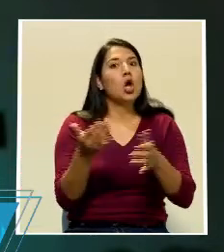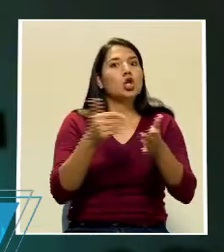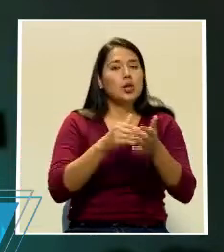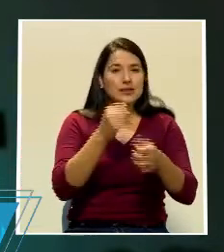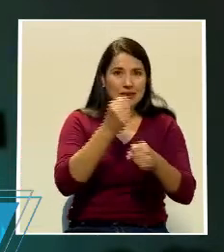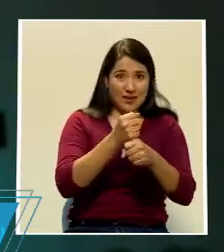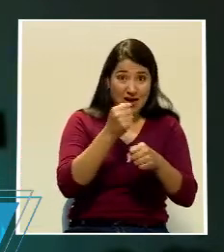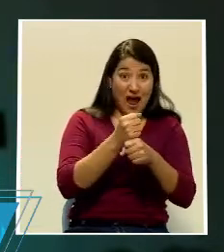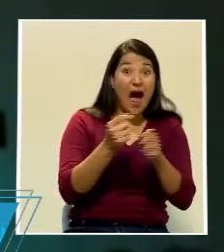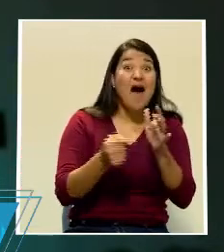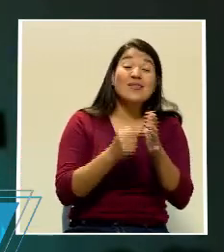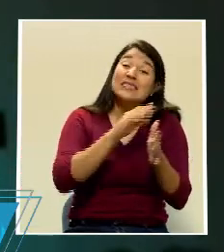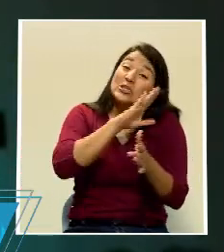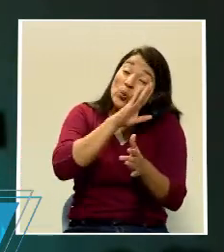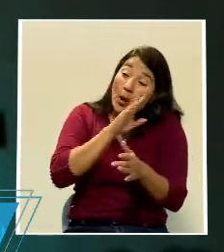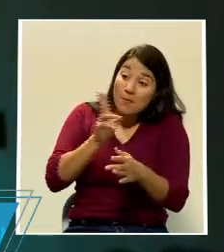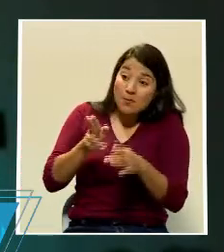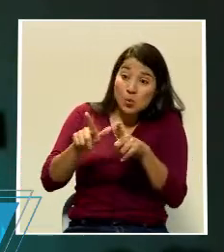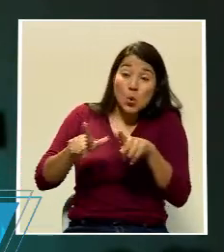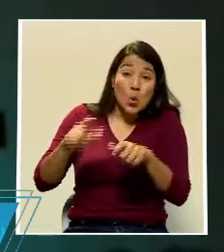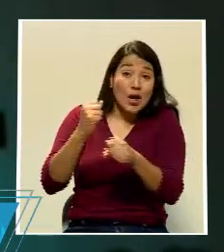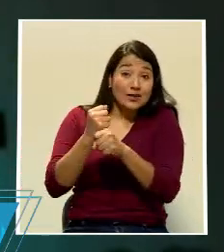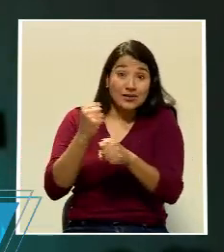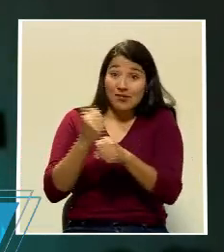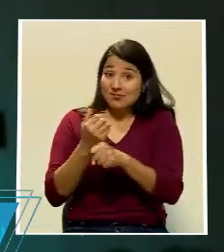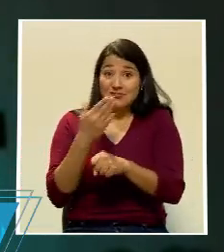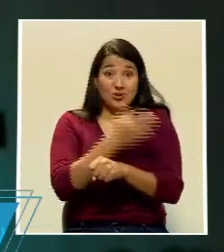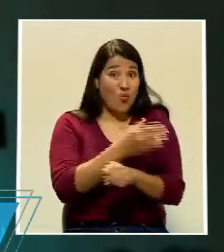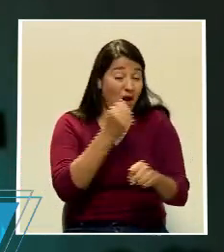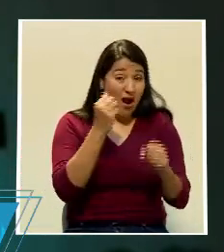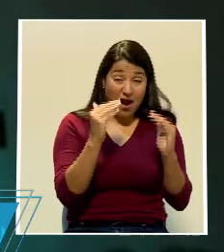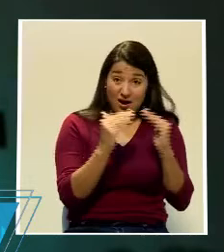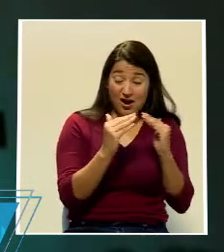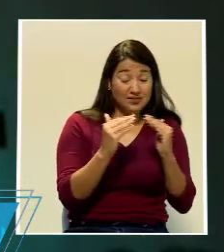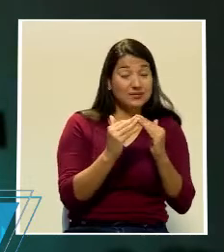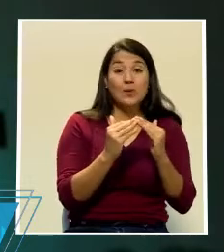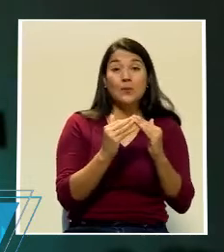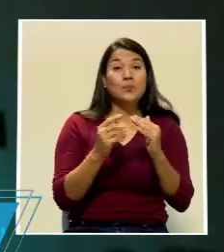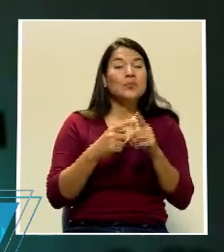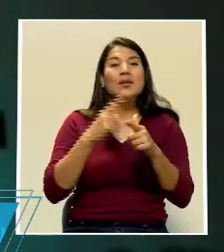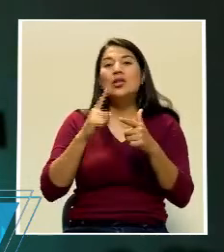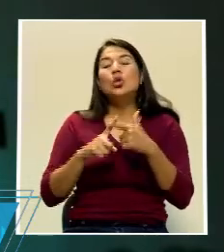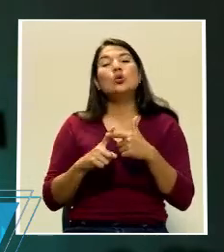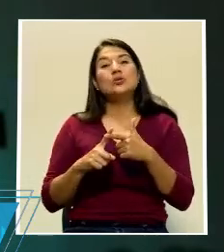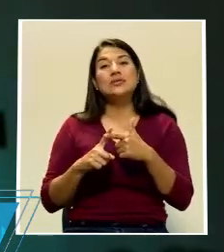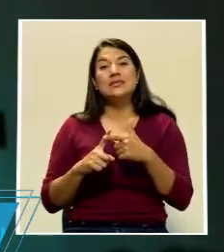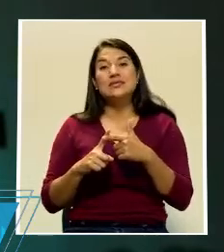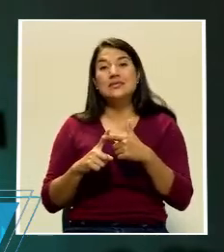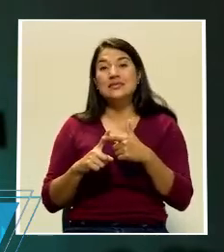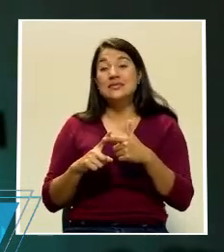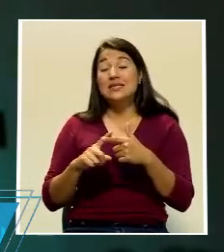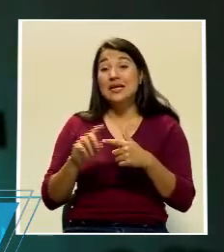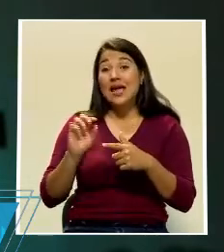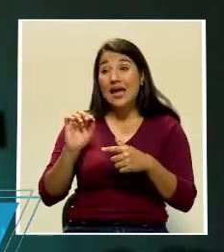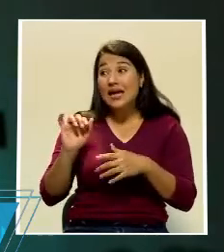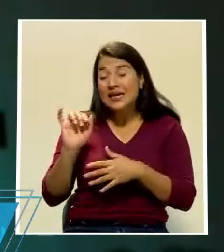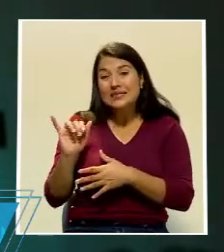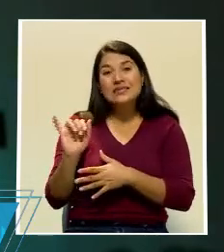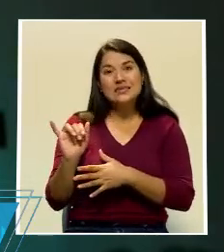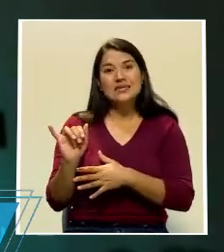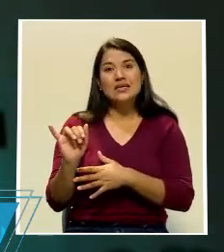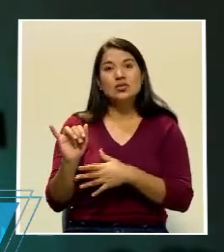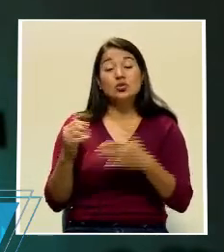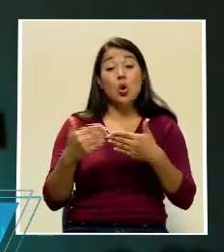terminal. Y estos 2 periodos de de antes y después de hacer